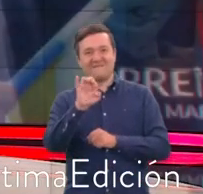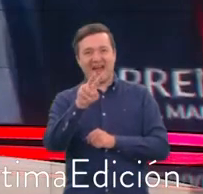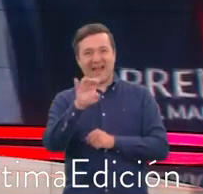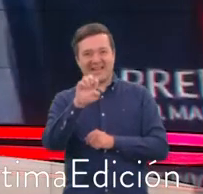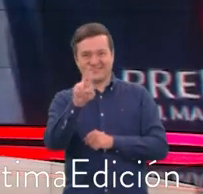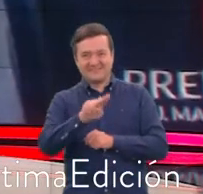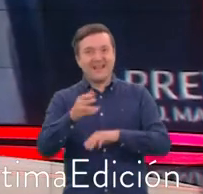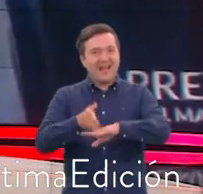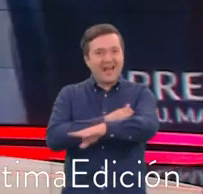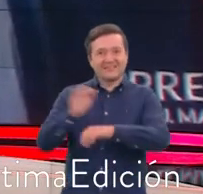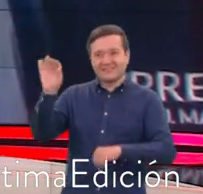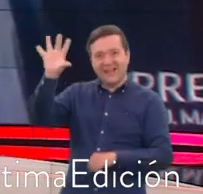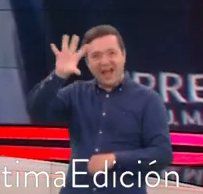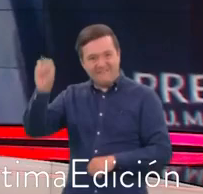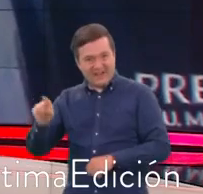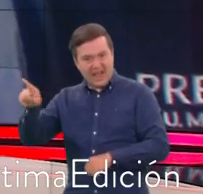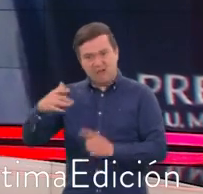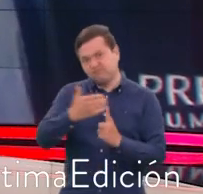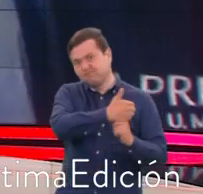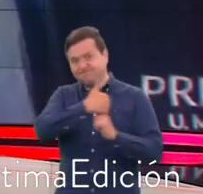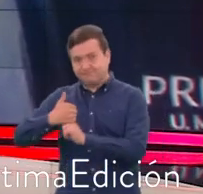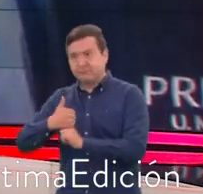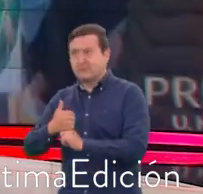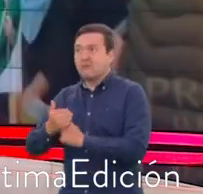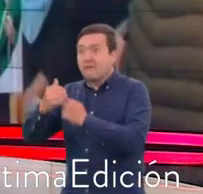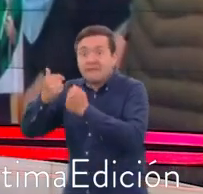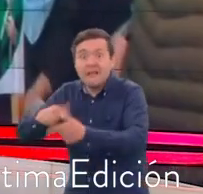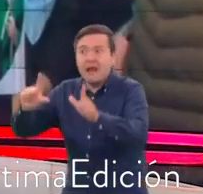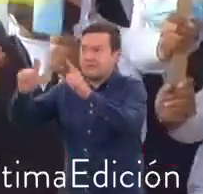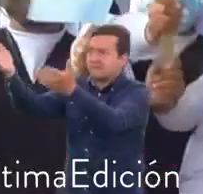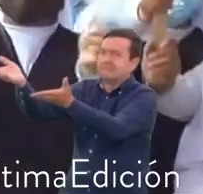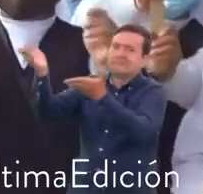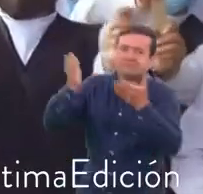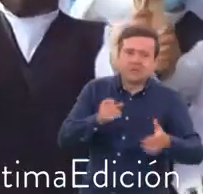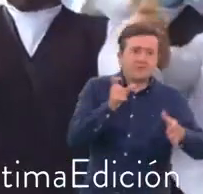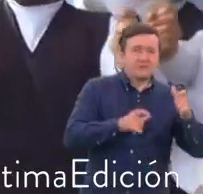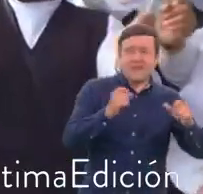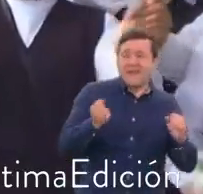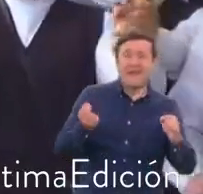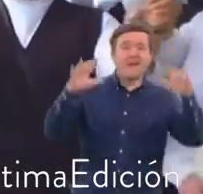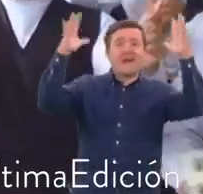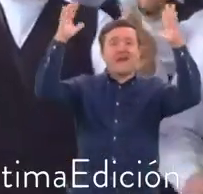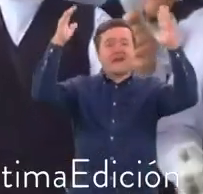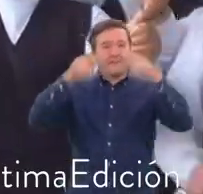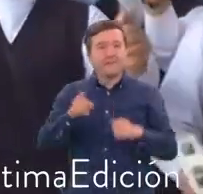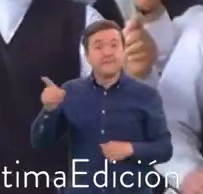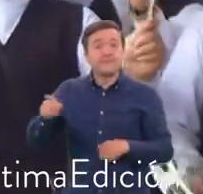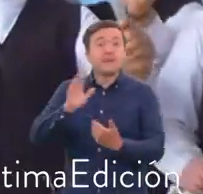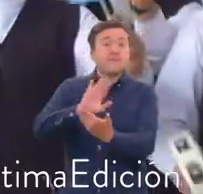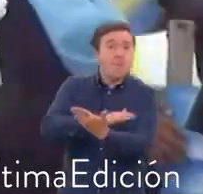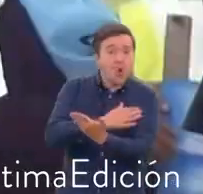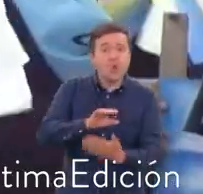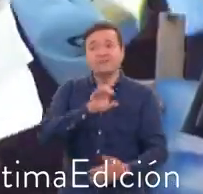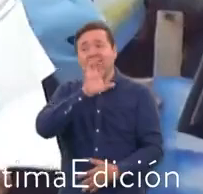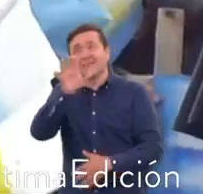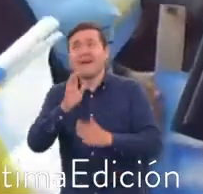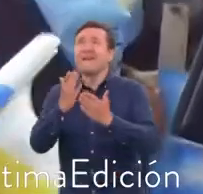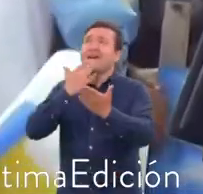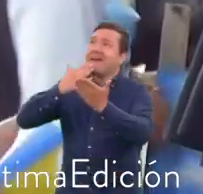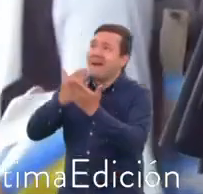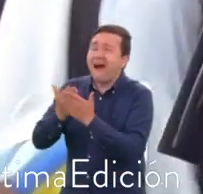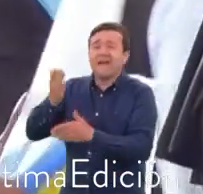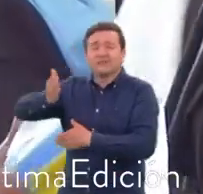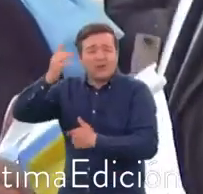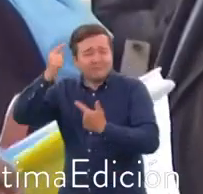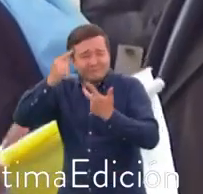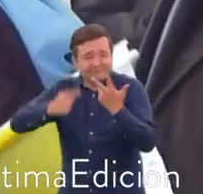tratada por sus paisanos como una verdadera heroína de la fe. En medio de música, gritos y agradecimiento a Dios, fue recibida